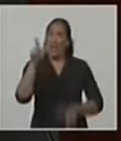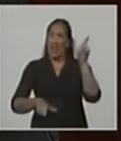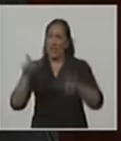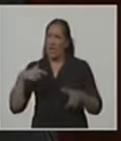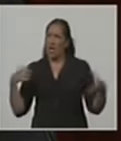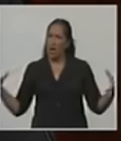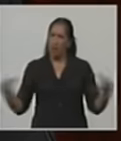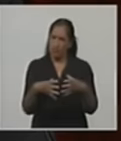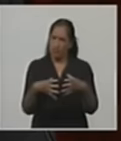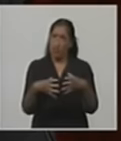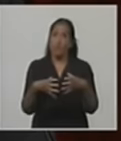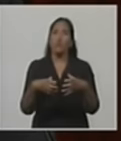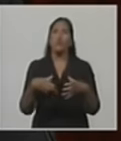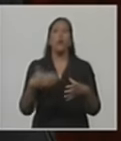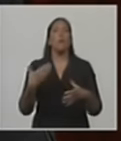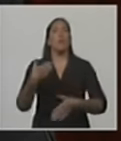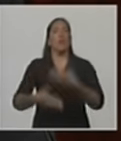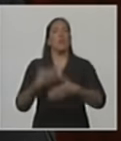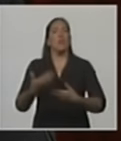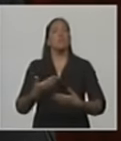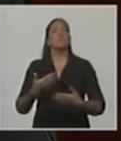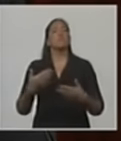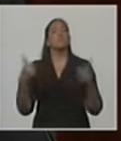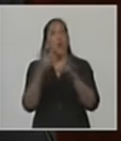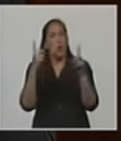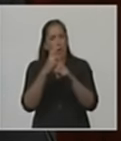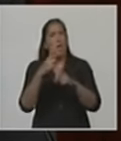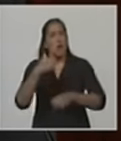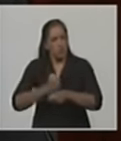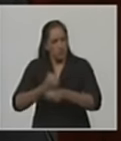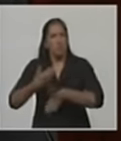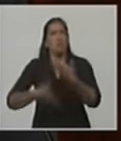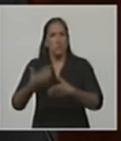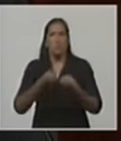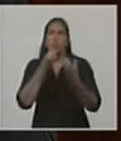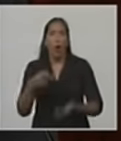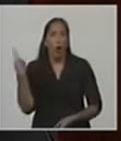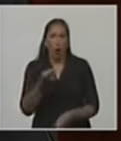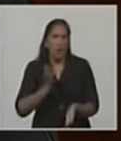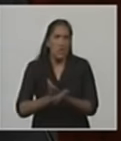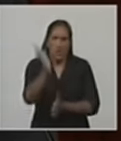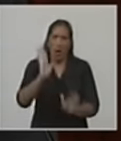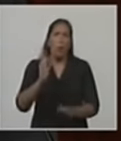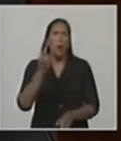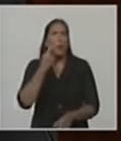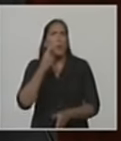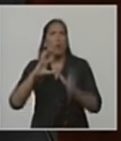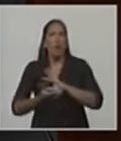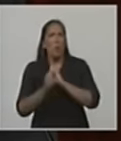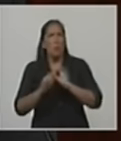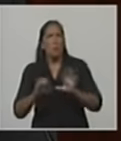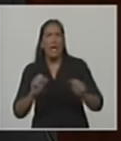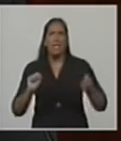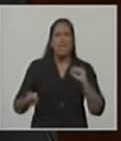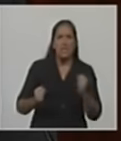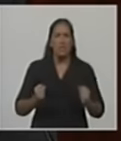lograr superar cada uno de estos problemas. No estamos condenados a vivir mal, a vivir tensos, a